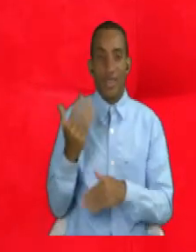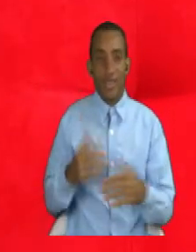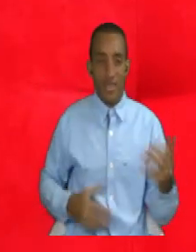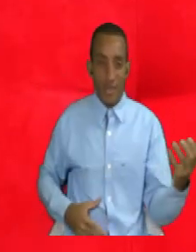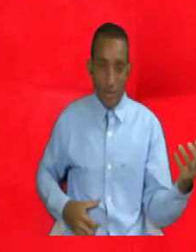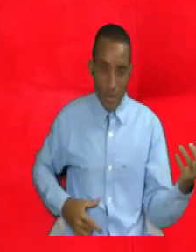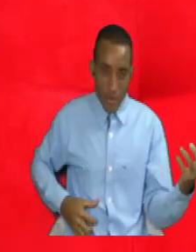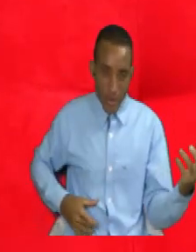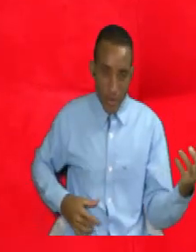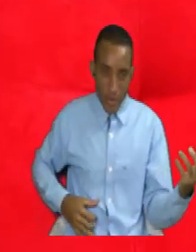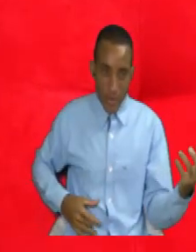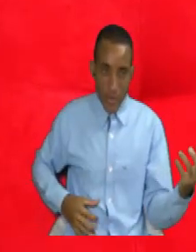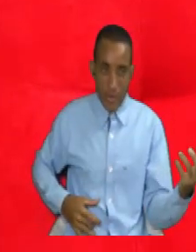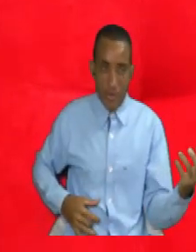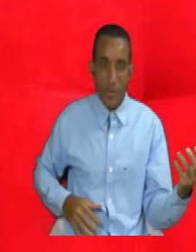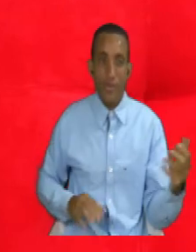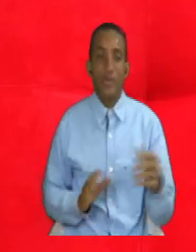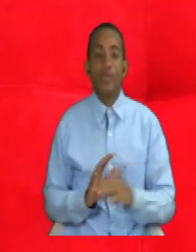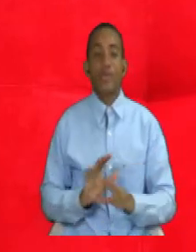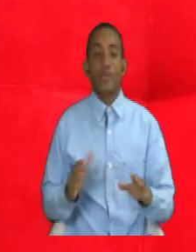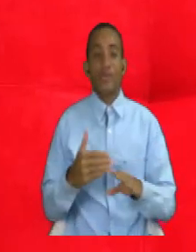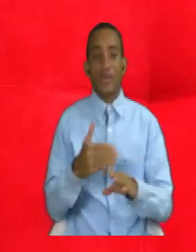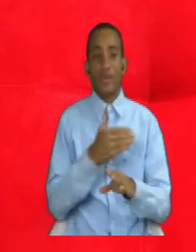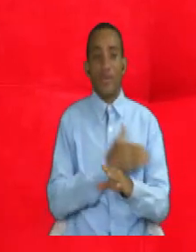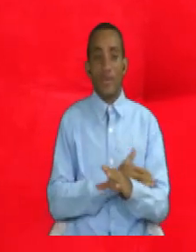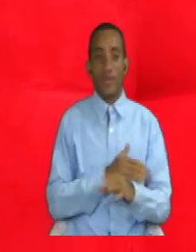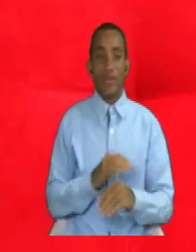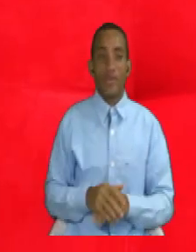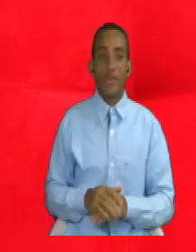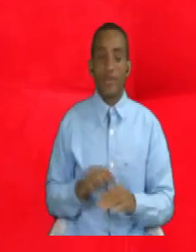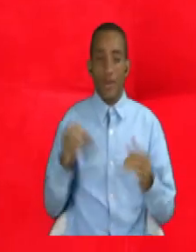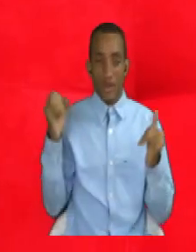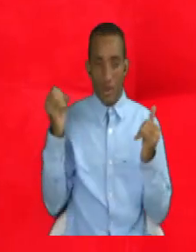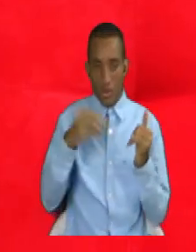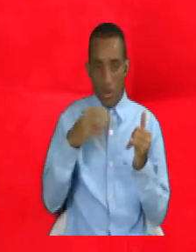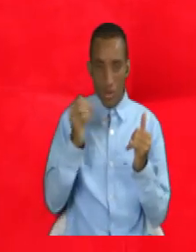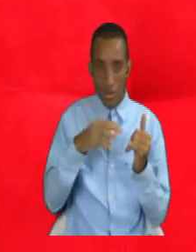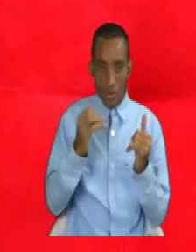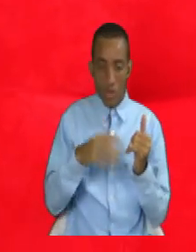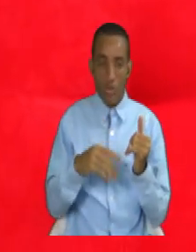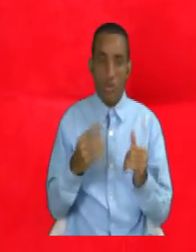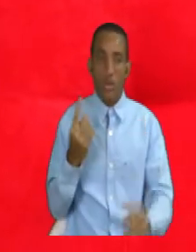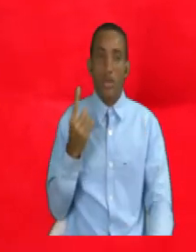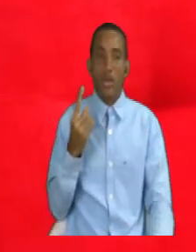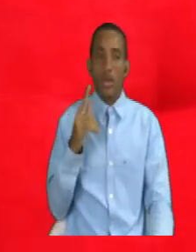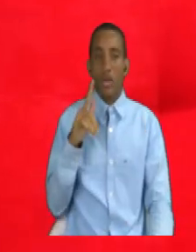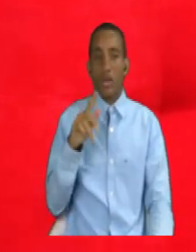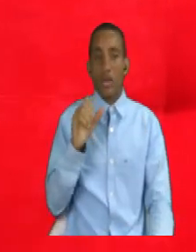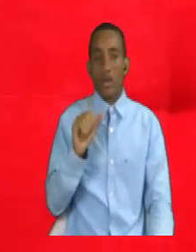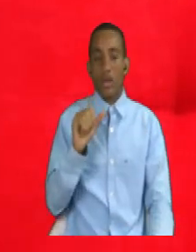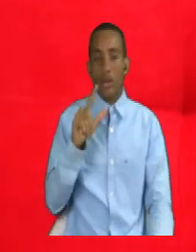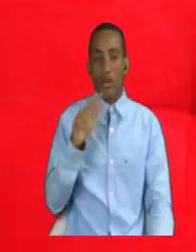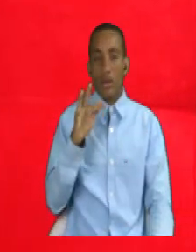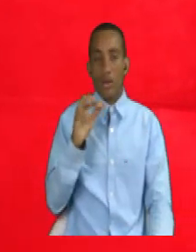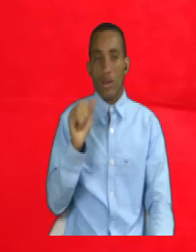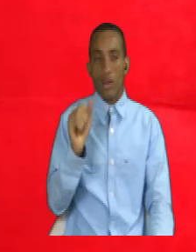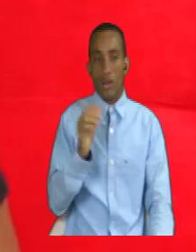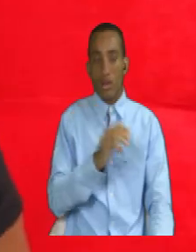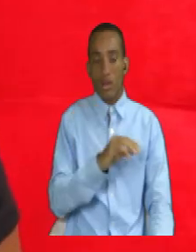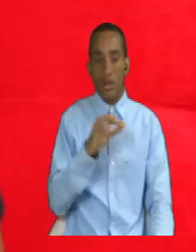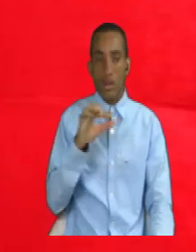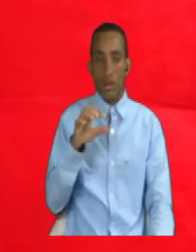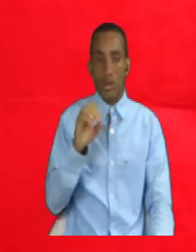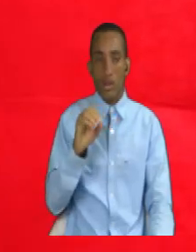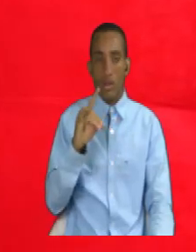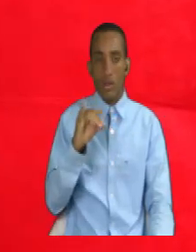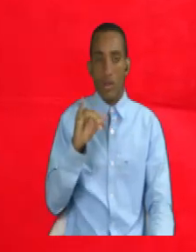Sí. Bueno, de antemano decirles que en YouTube la pueden encontrar, Falta Poquito. También comentarles que no es